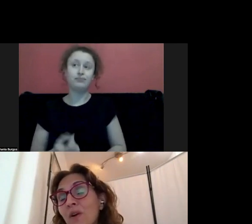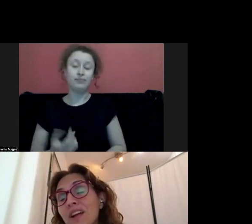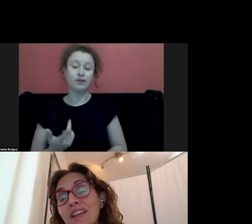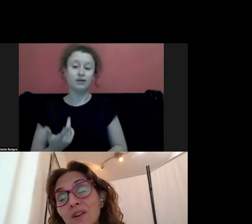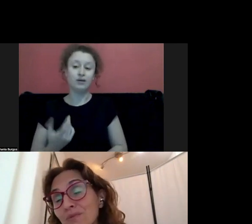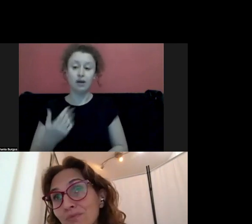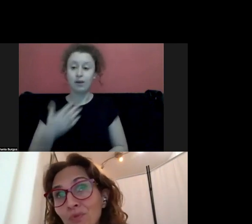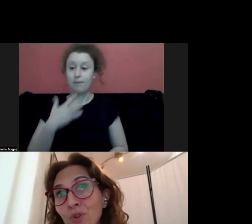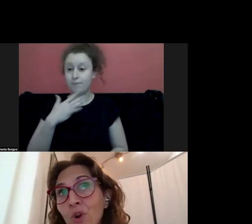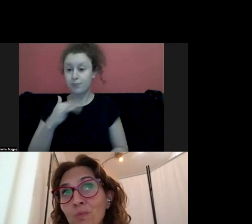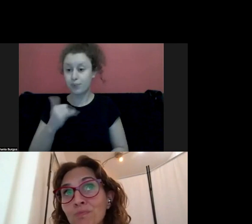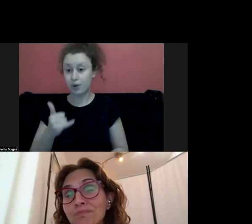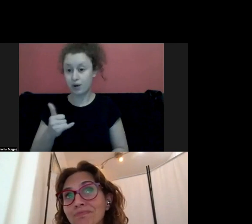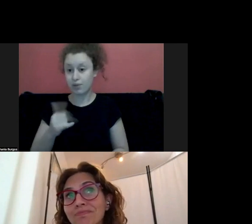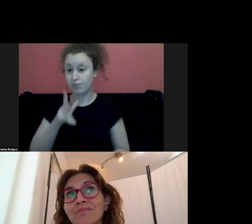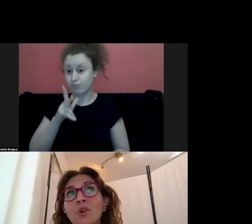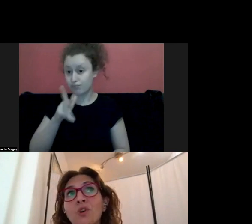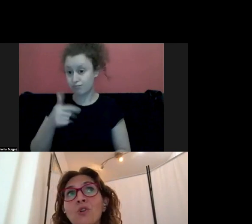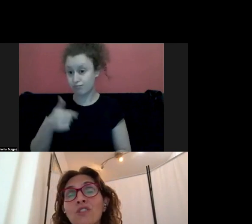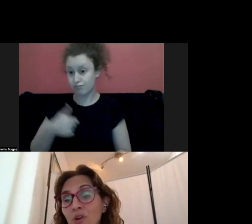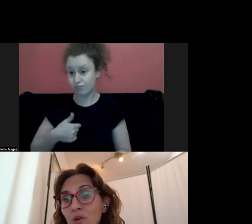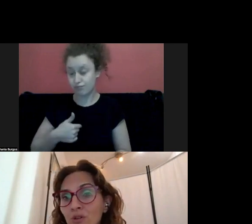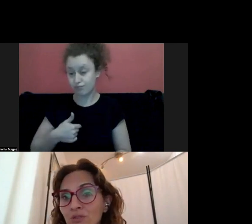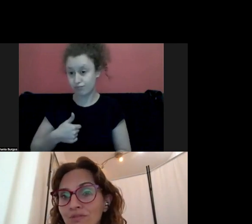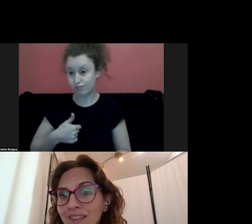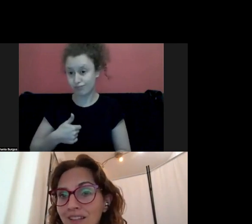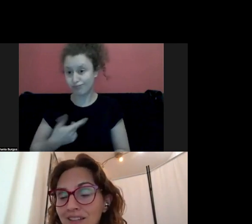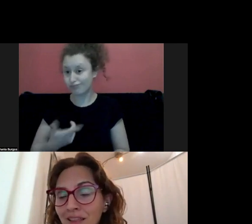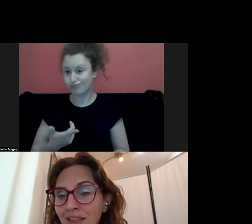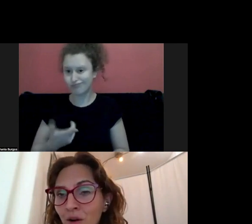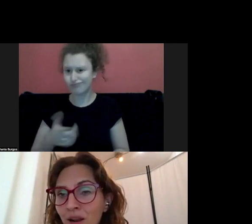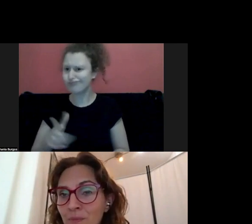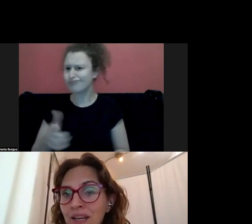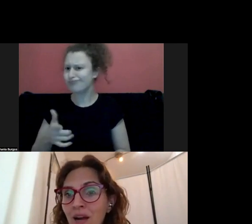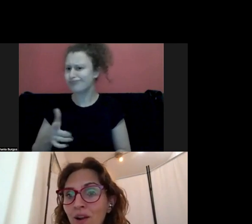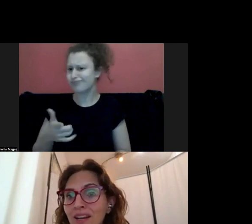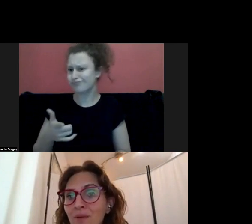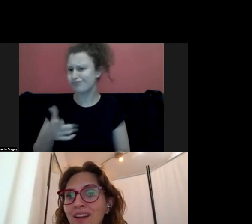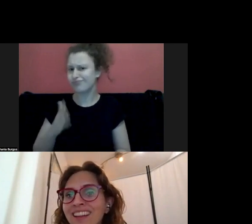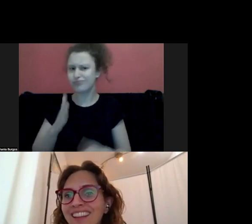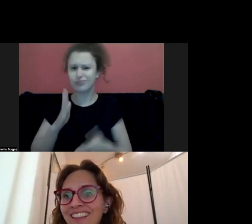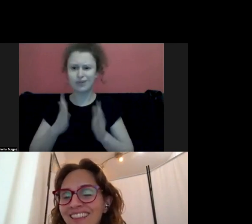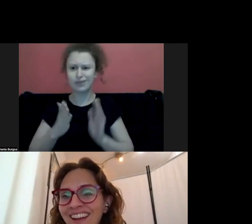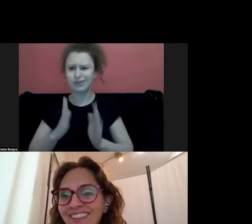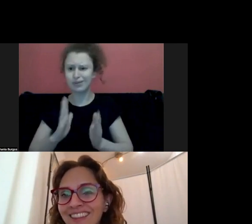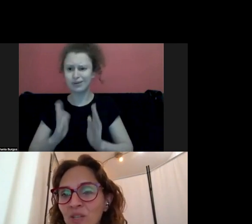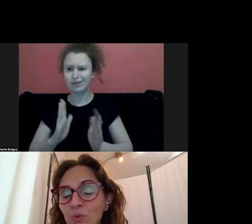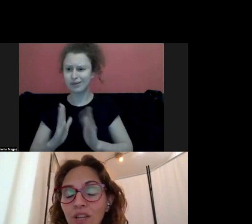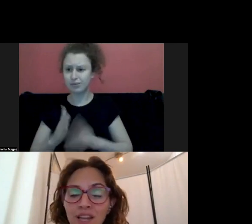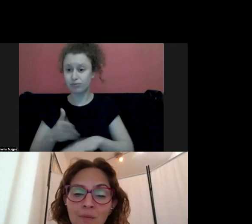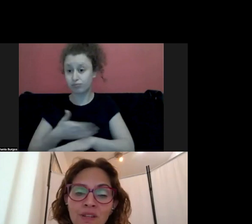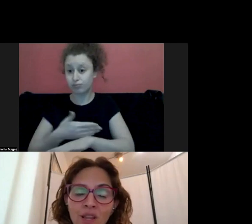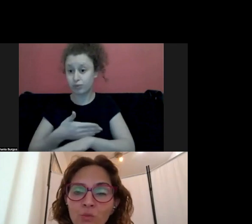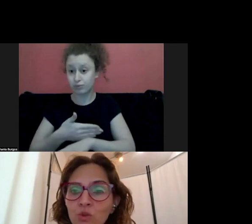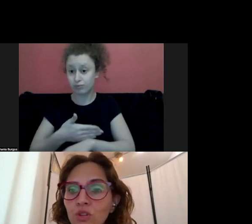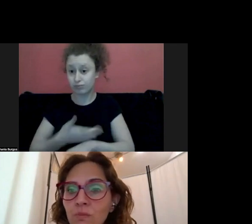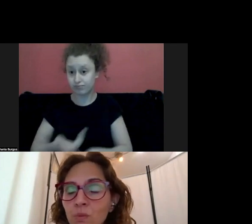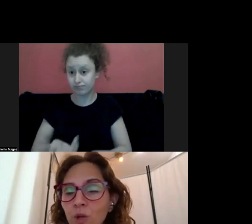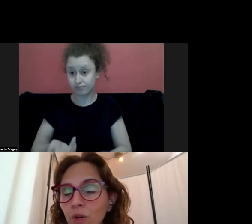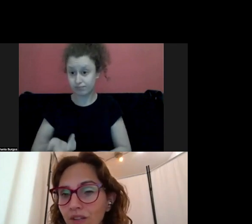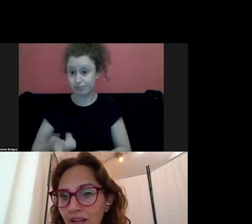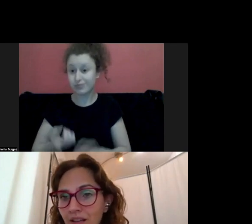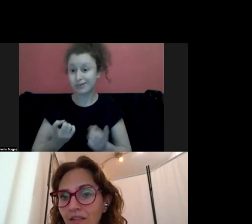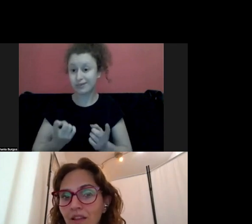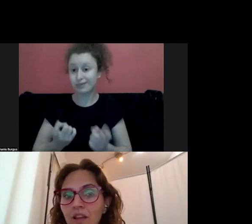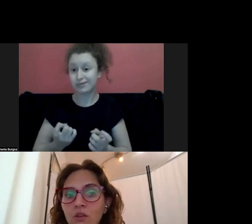Siempre, ahora ya no lo digo con la tristeza o la pena o la rabia que la decía antes, porque ya ha pasado mucho tiempo,